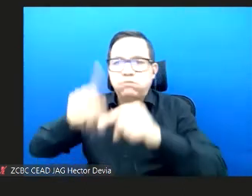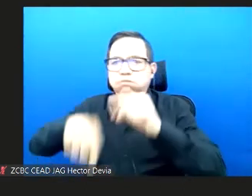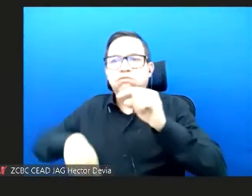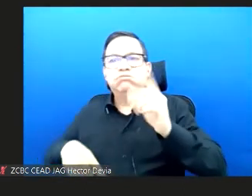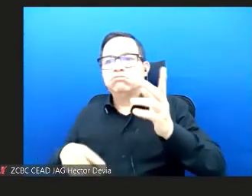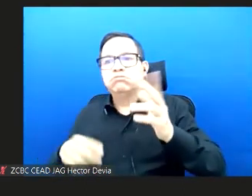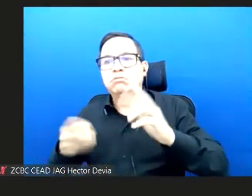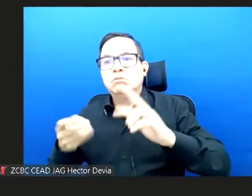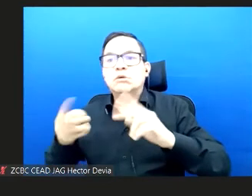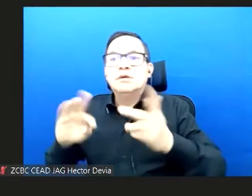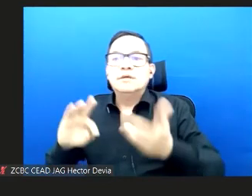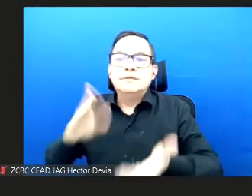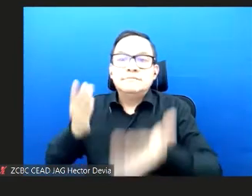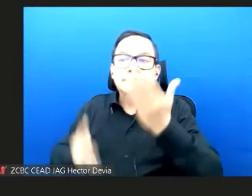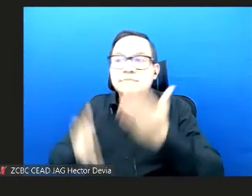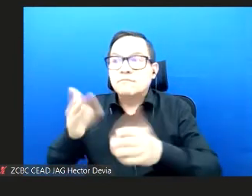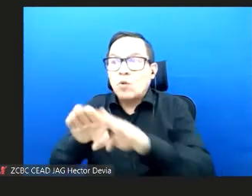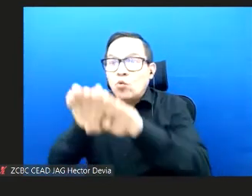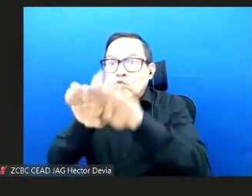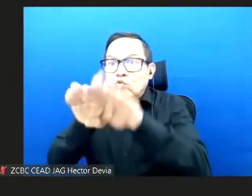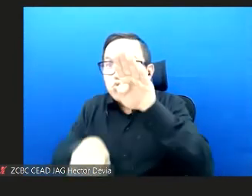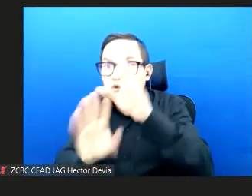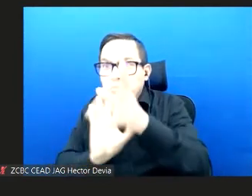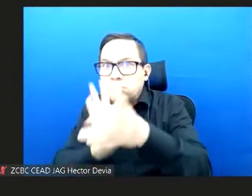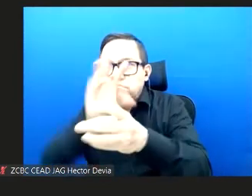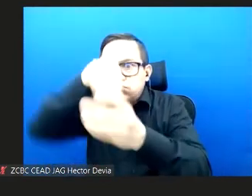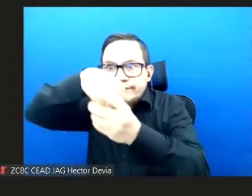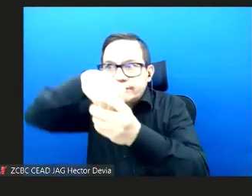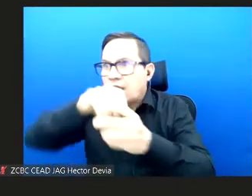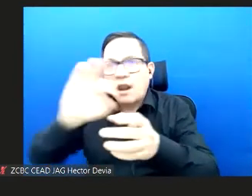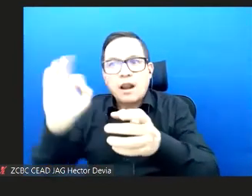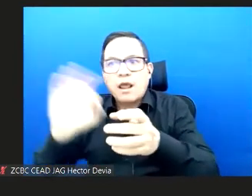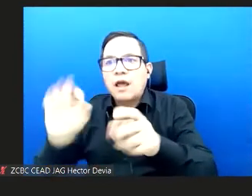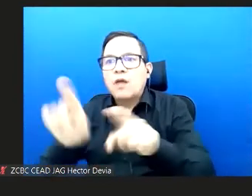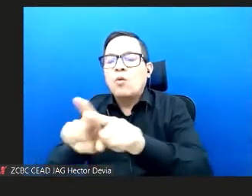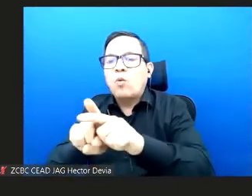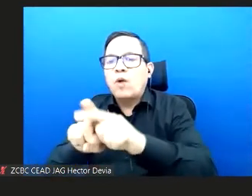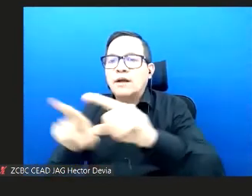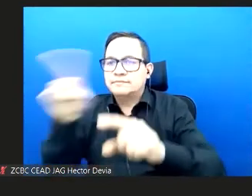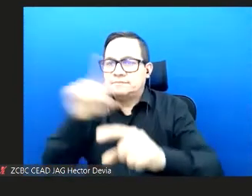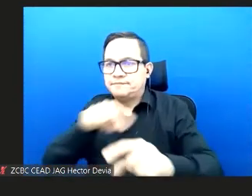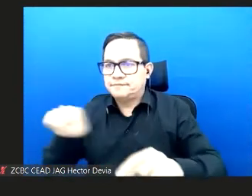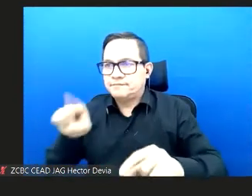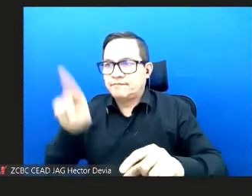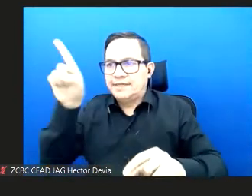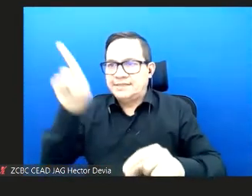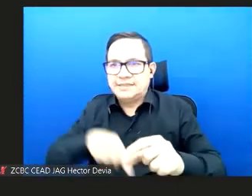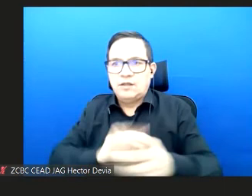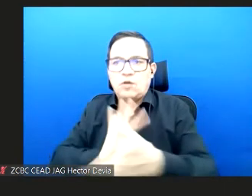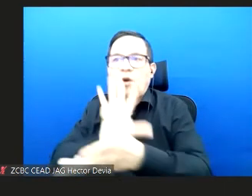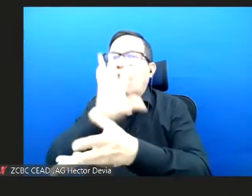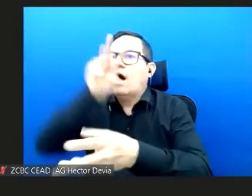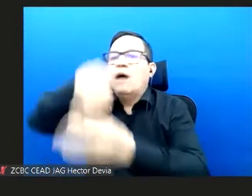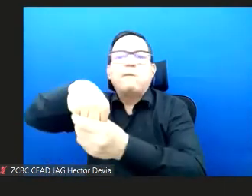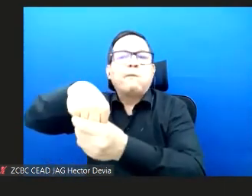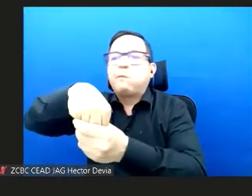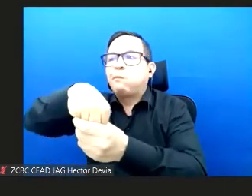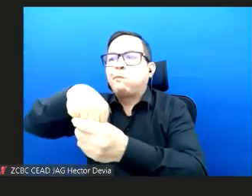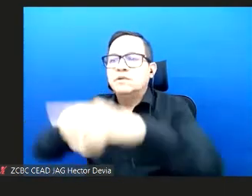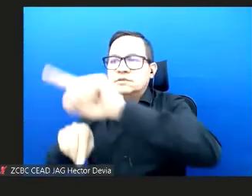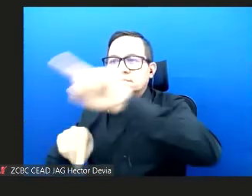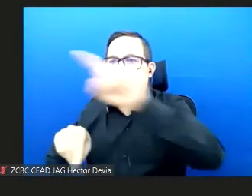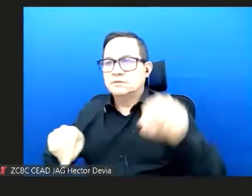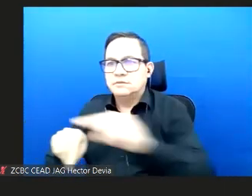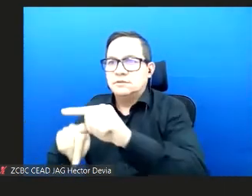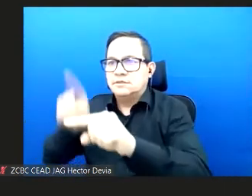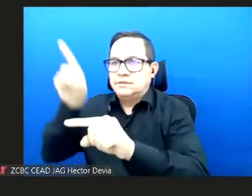un subconjunto o no está contenido, lo vamos a simbolizar con esa misma C, pero con una línea, diciendo